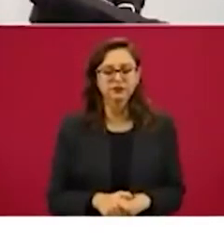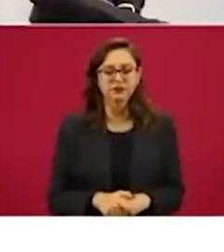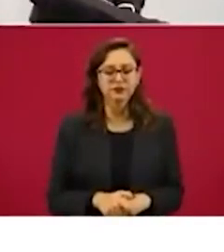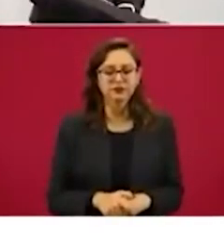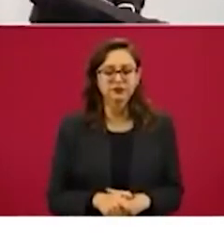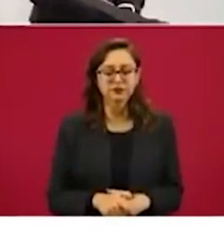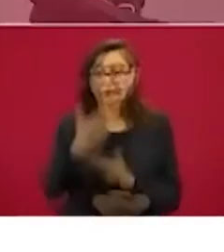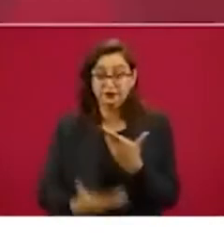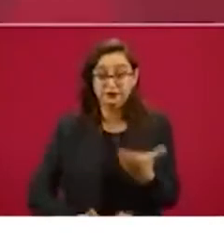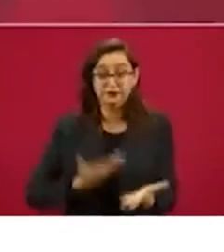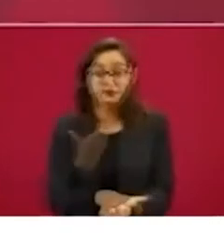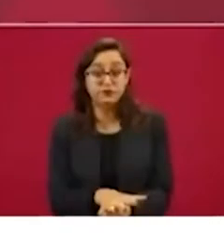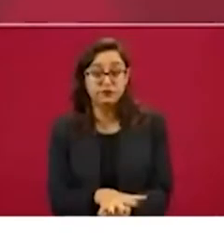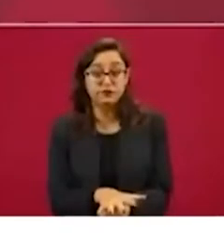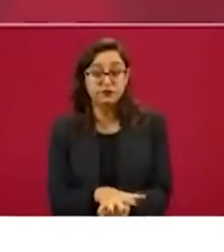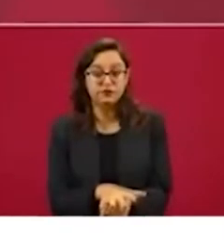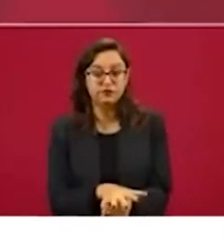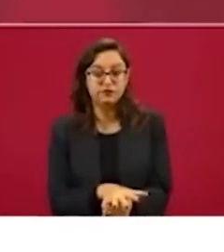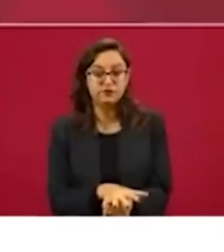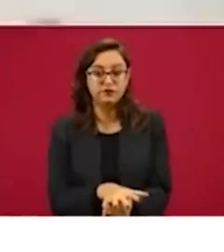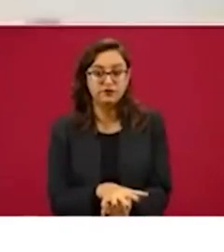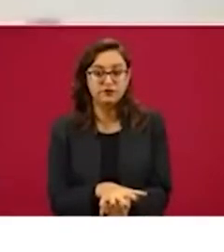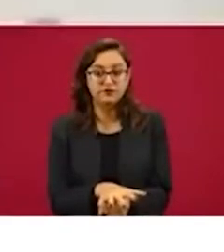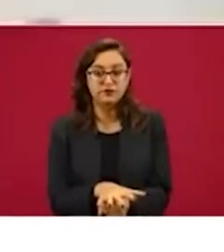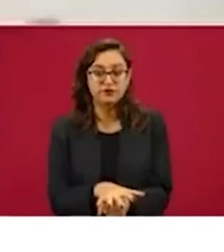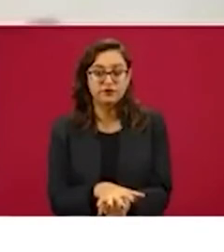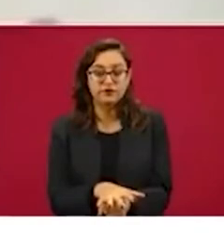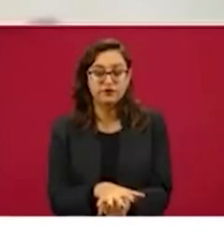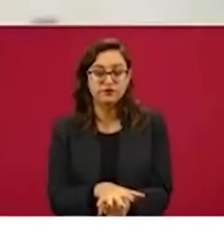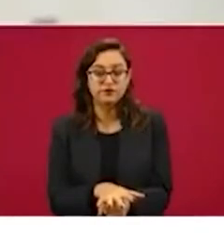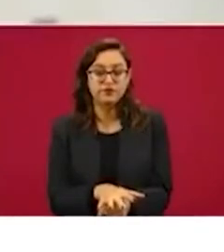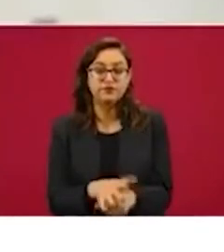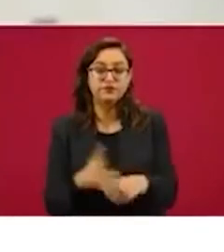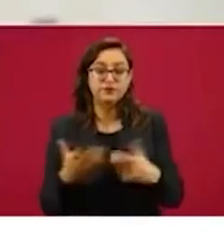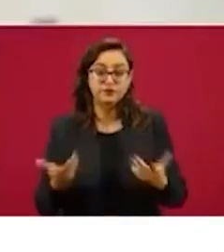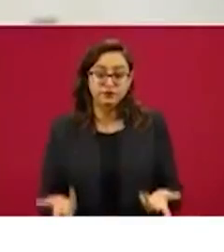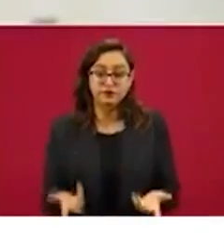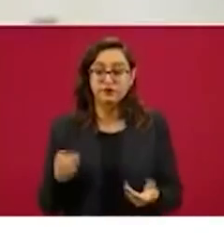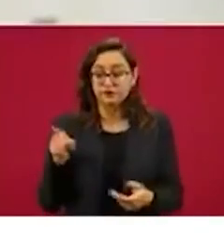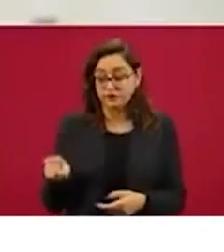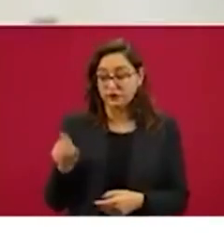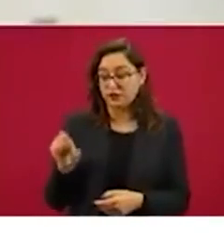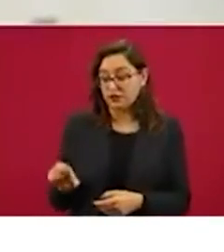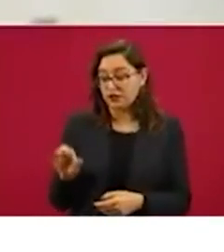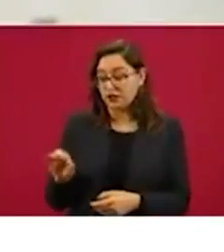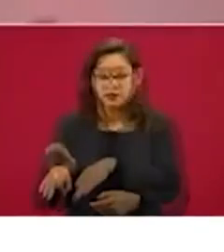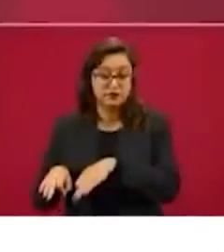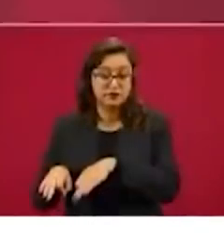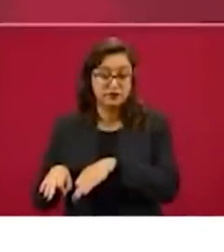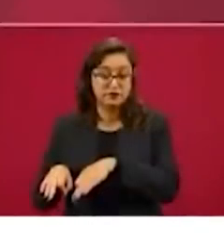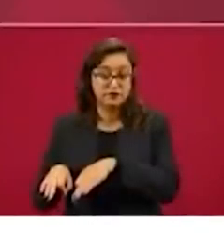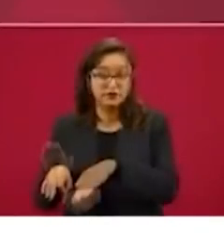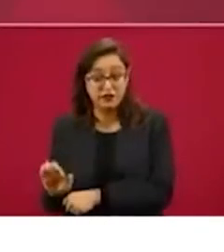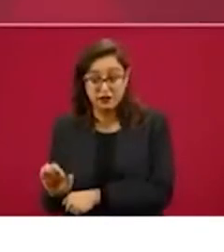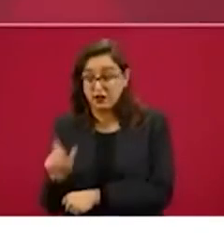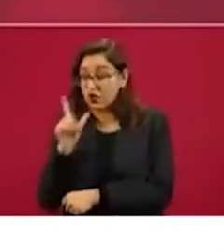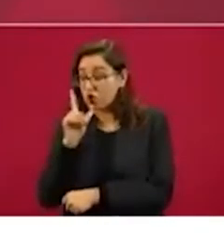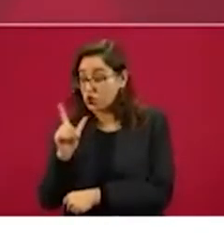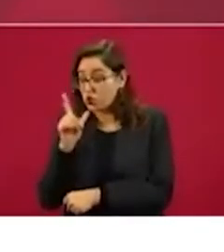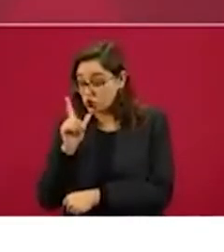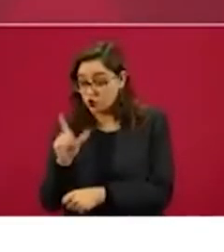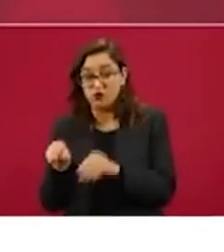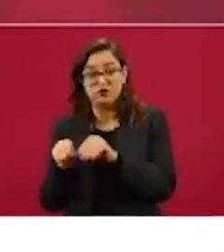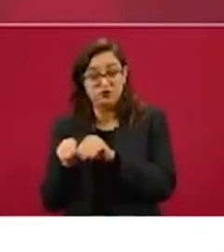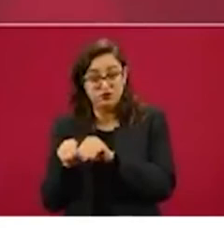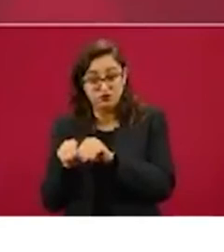planteamos nosotros es de que se despache a las plantas de la Comisión Federal de Electricidad primero y que